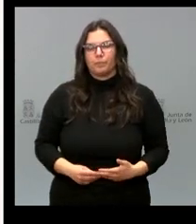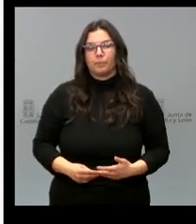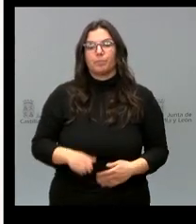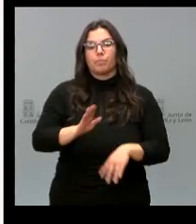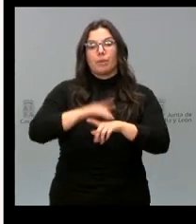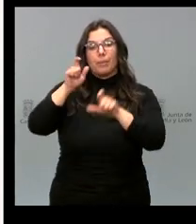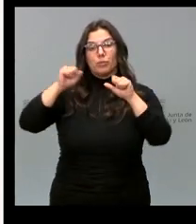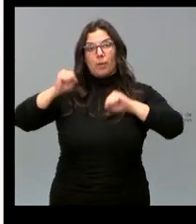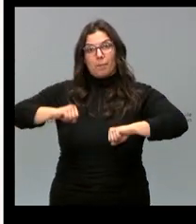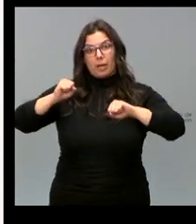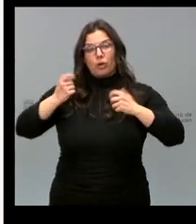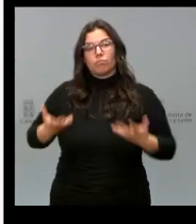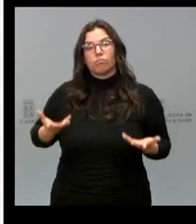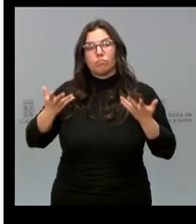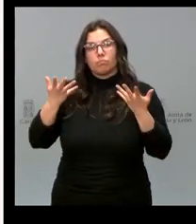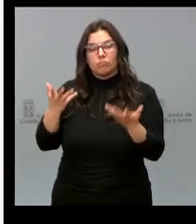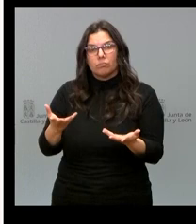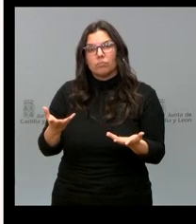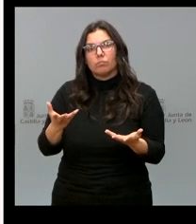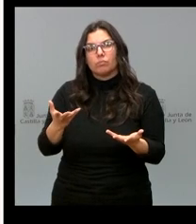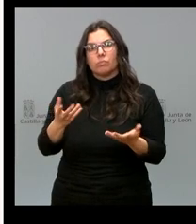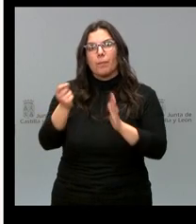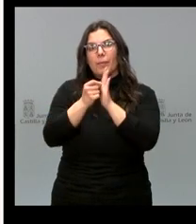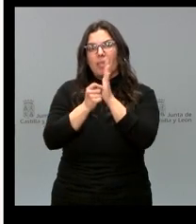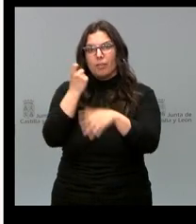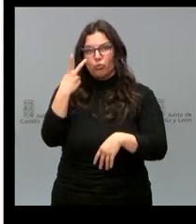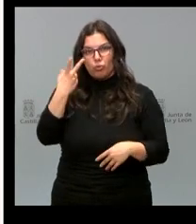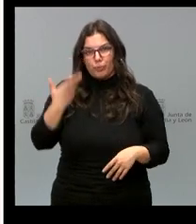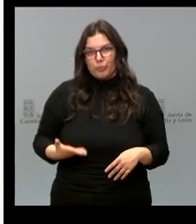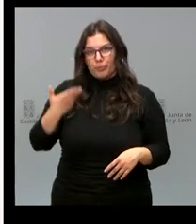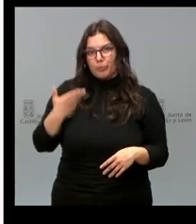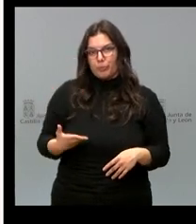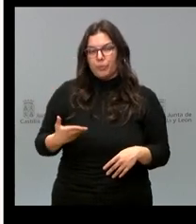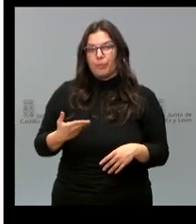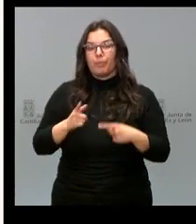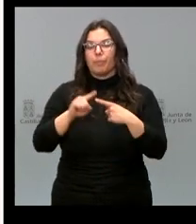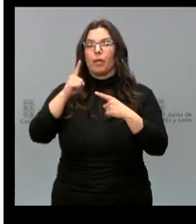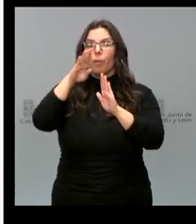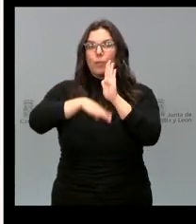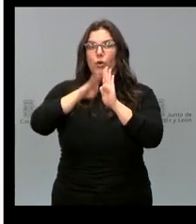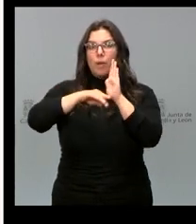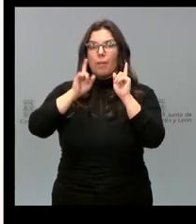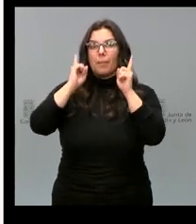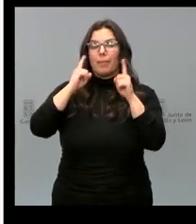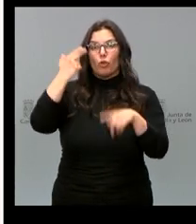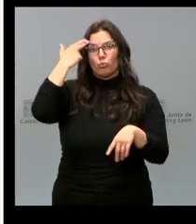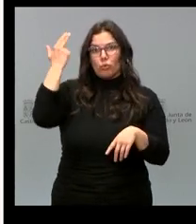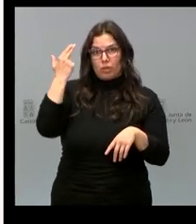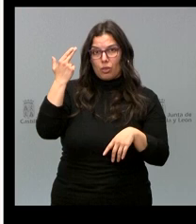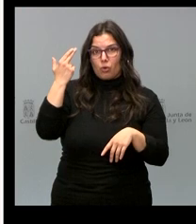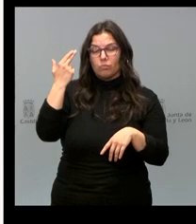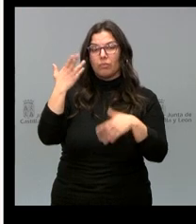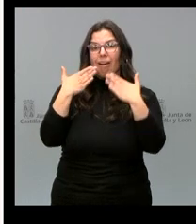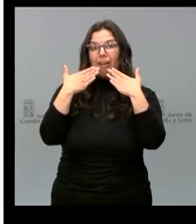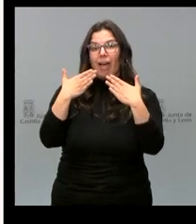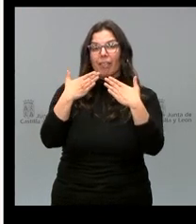personas mayores ponemos en marcha dos medidas fundamentales de manera inicial: un programa de prevención del suicidio a través